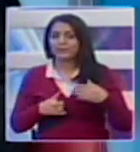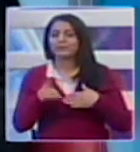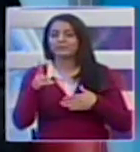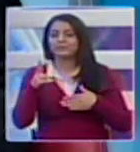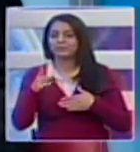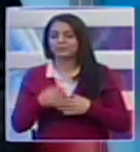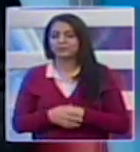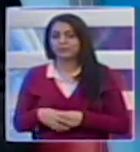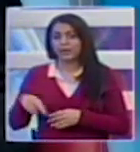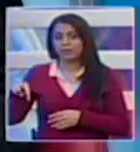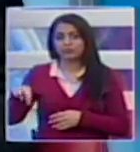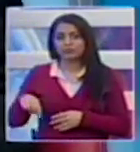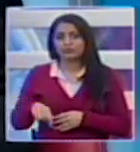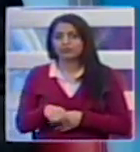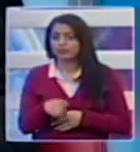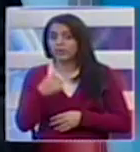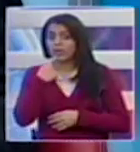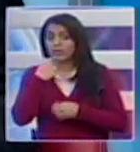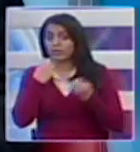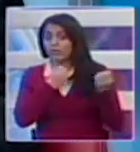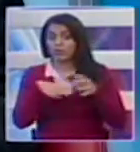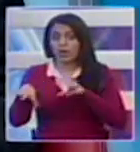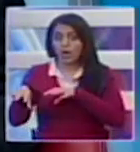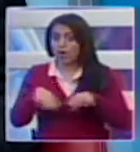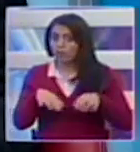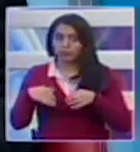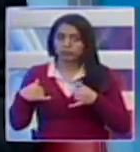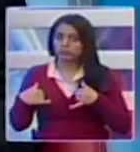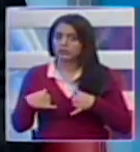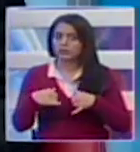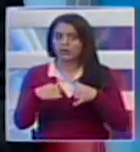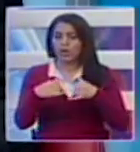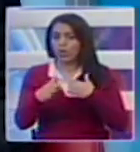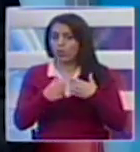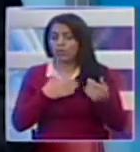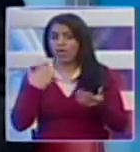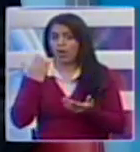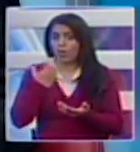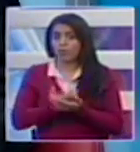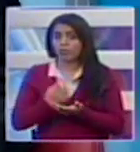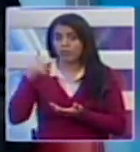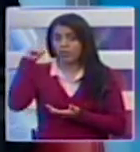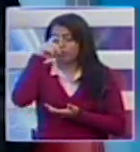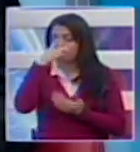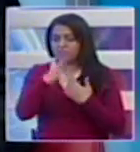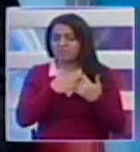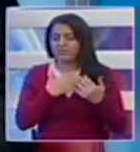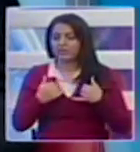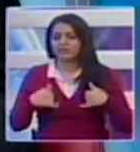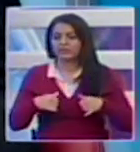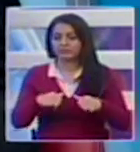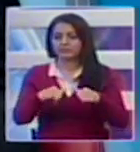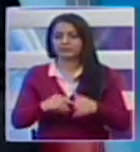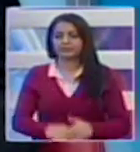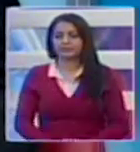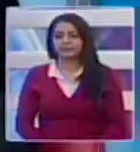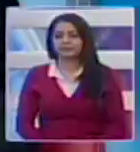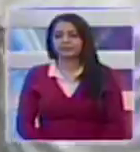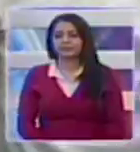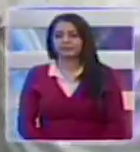Nebot resaltó que las obras en la urbe no se detienen pese a la crisis económica de nuestro país.